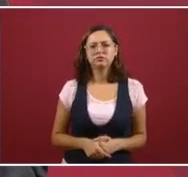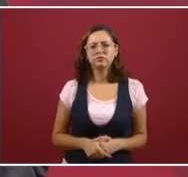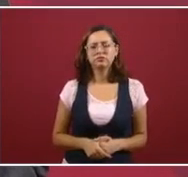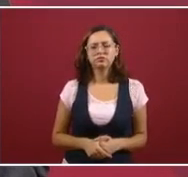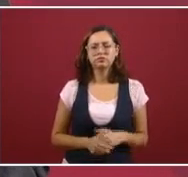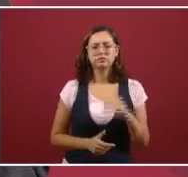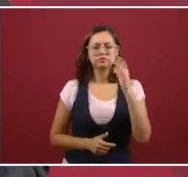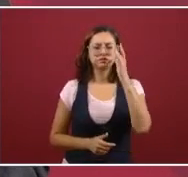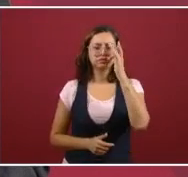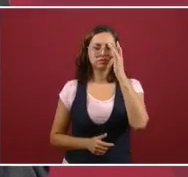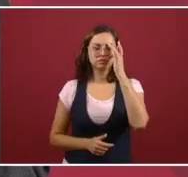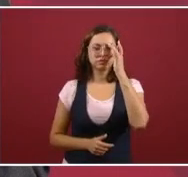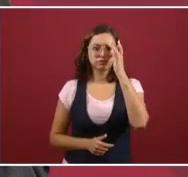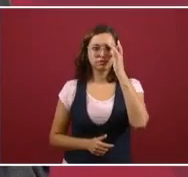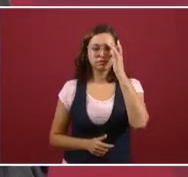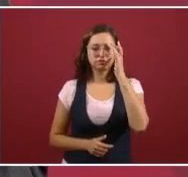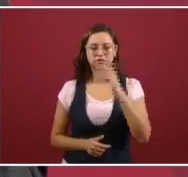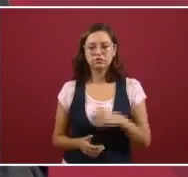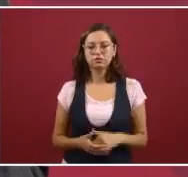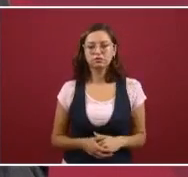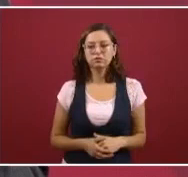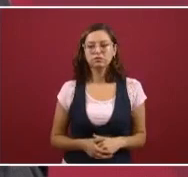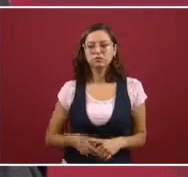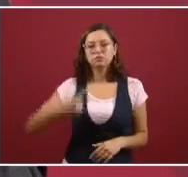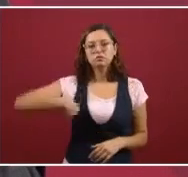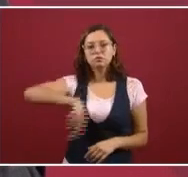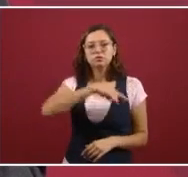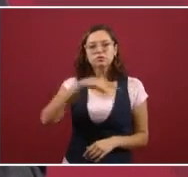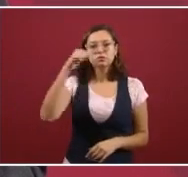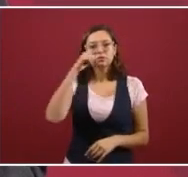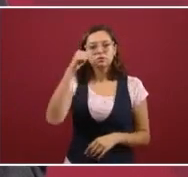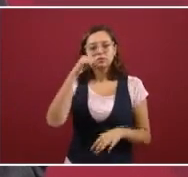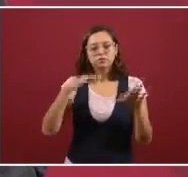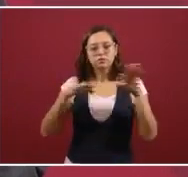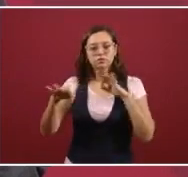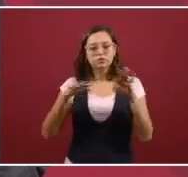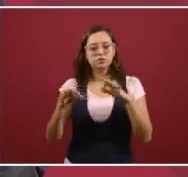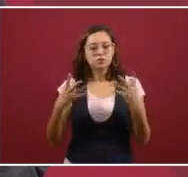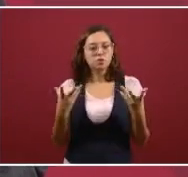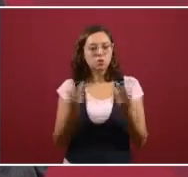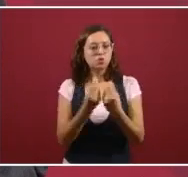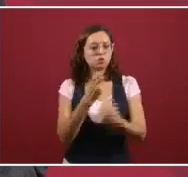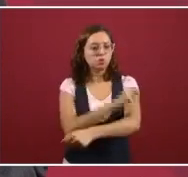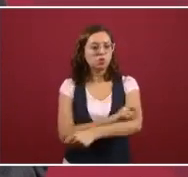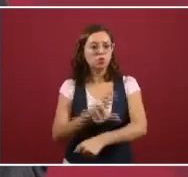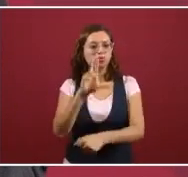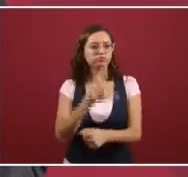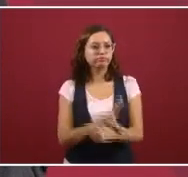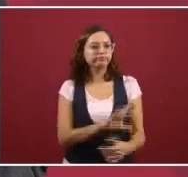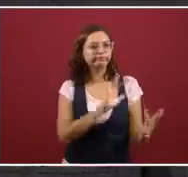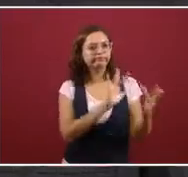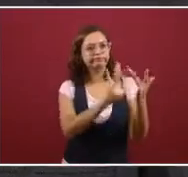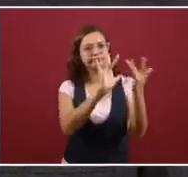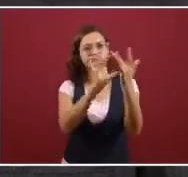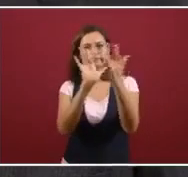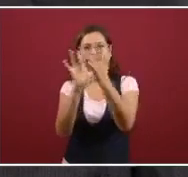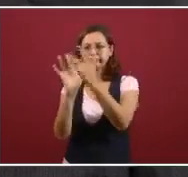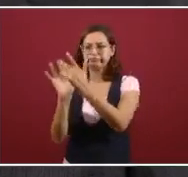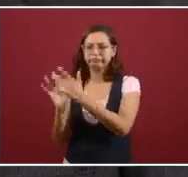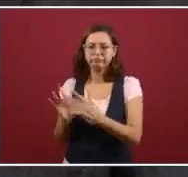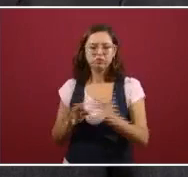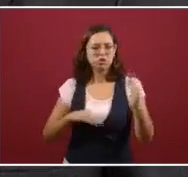trabajar de manera coordinada. Lo hacemos con todos los gobiernos y no hemos